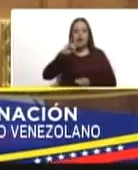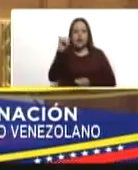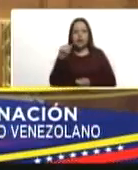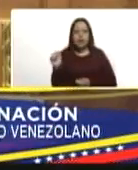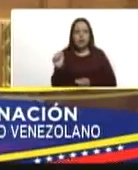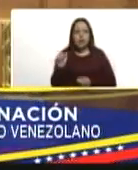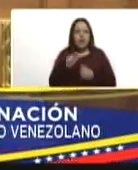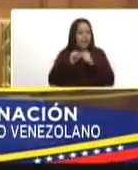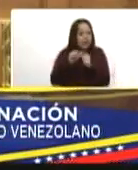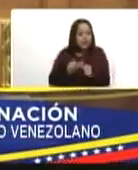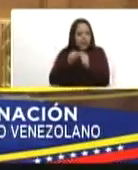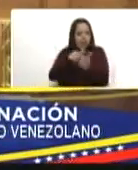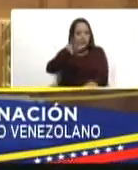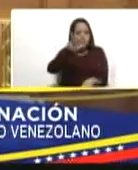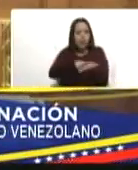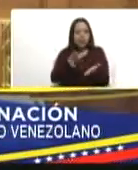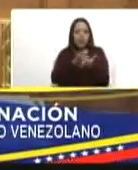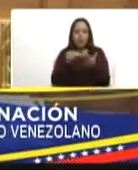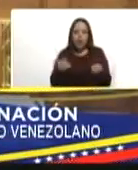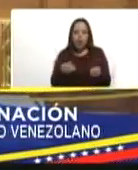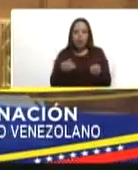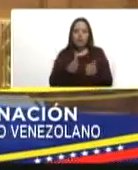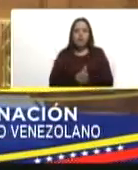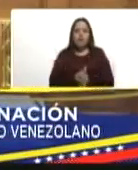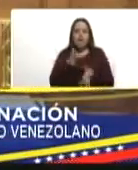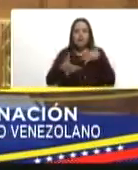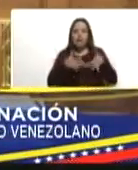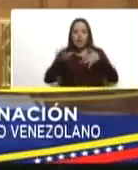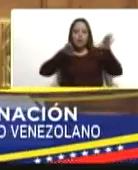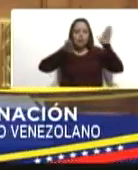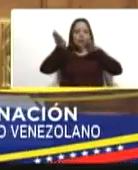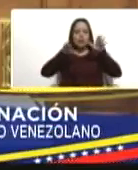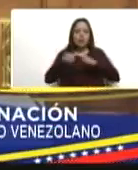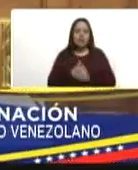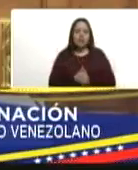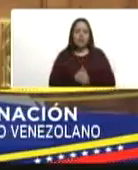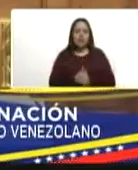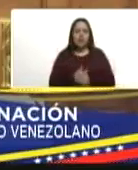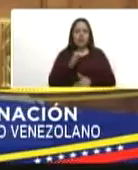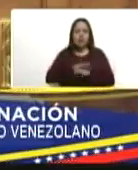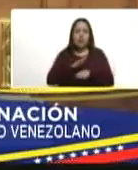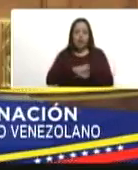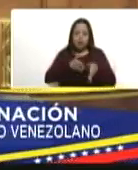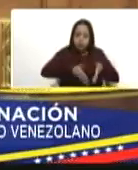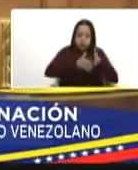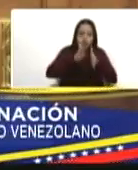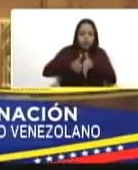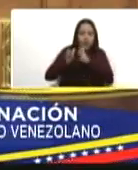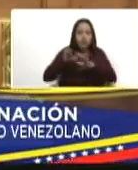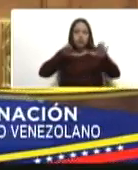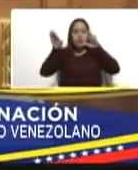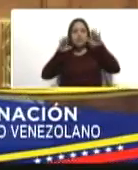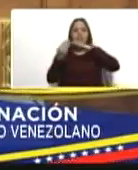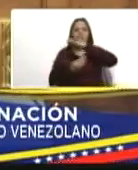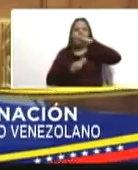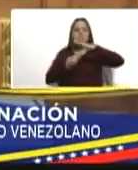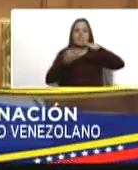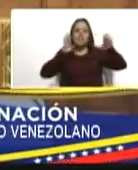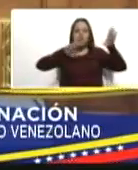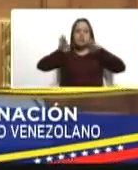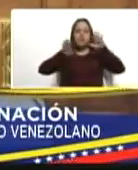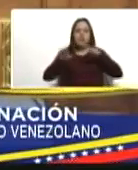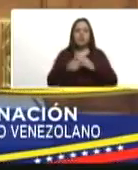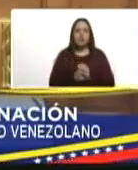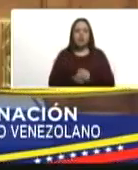validando todas estas rutas pues las rutas turísticas empresarios son la base del turismo